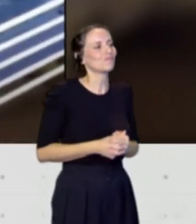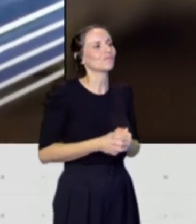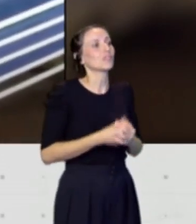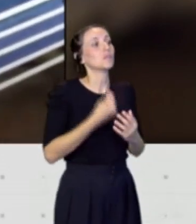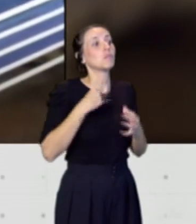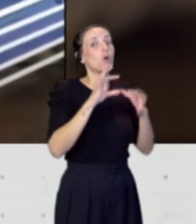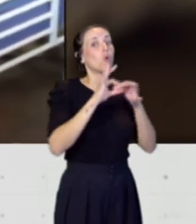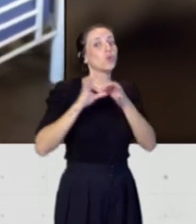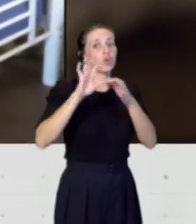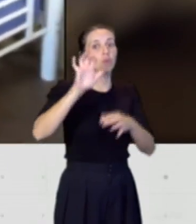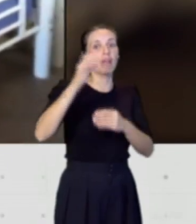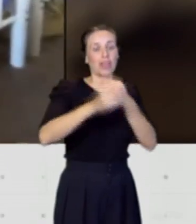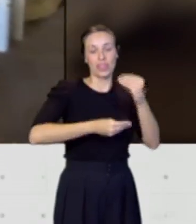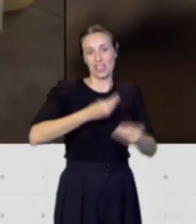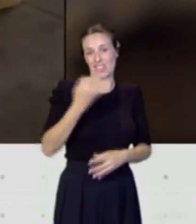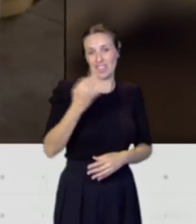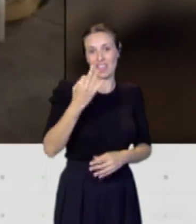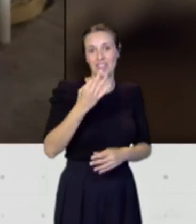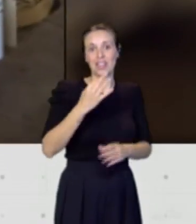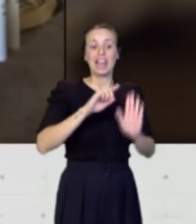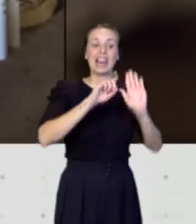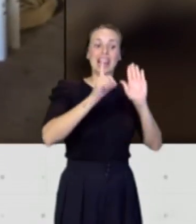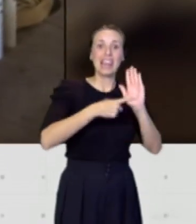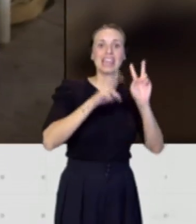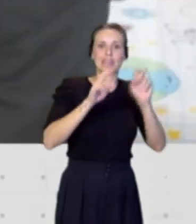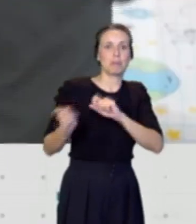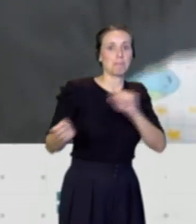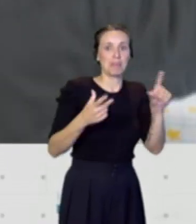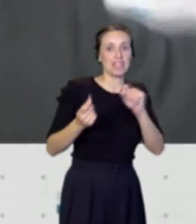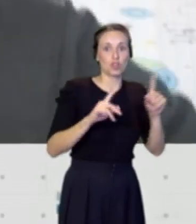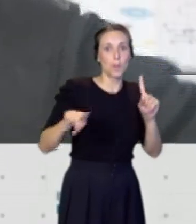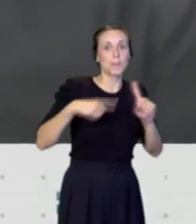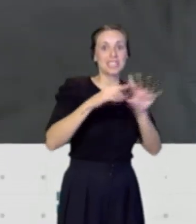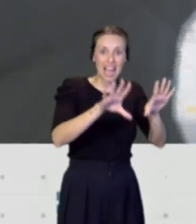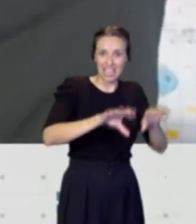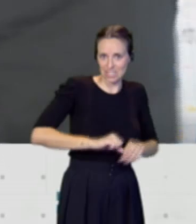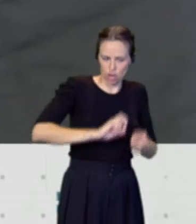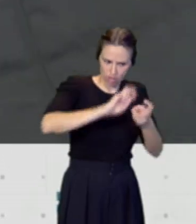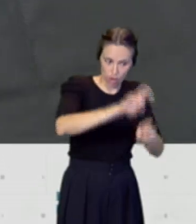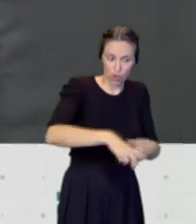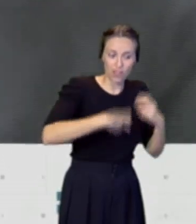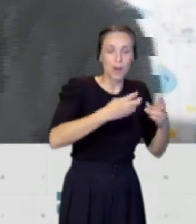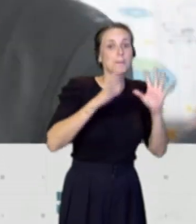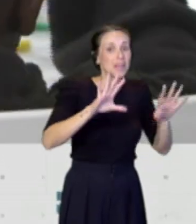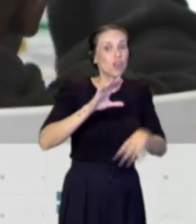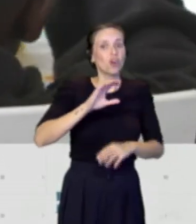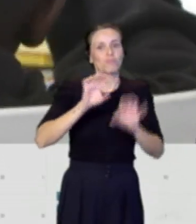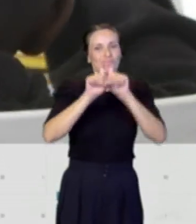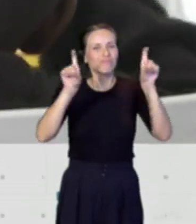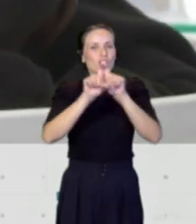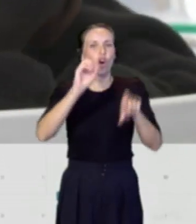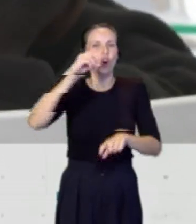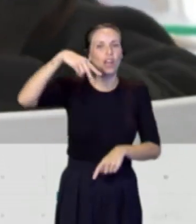la Unión Europea es renovar la legislación sobre migración y asilo, pero varias ONG, 80 casi o